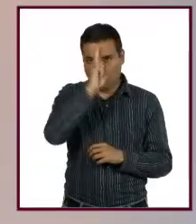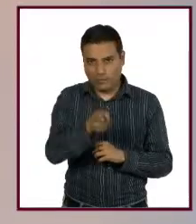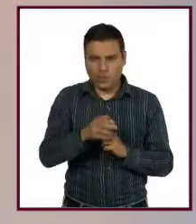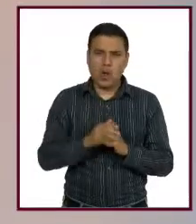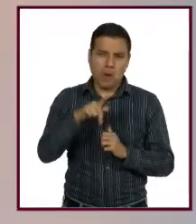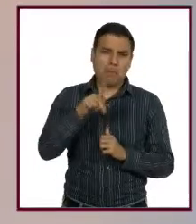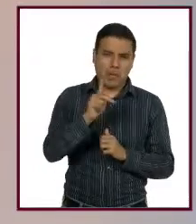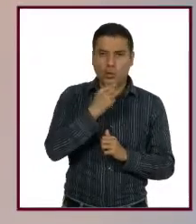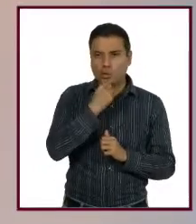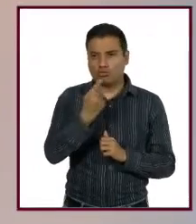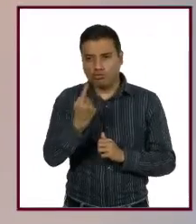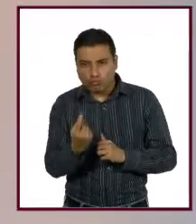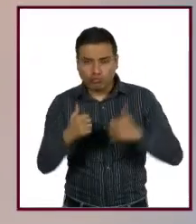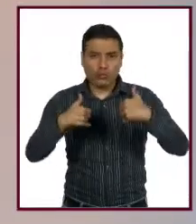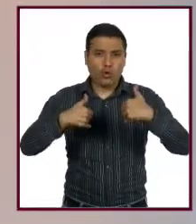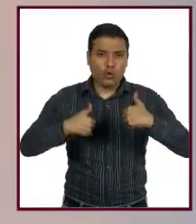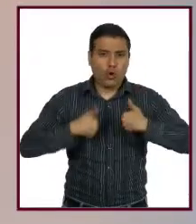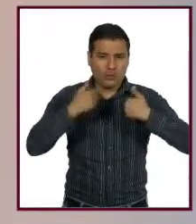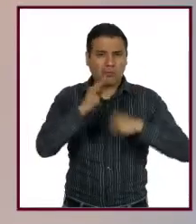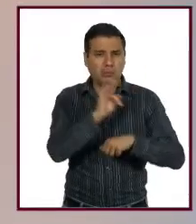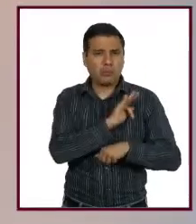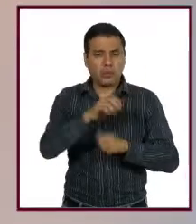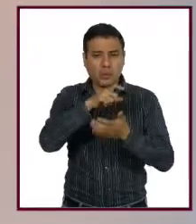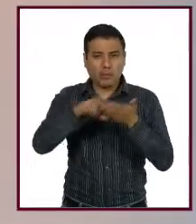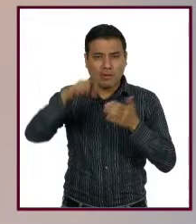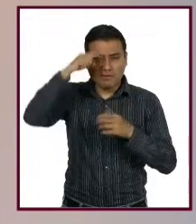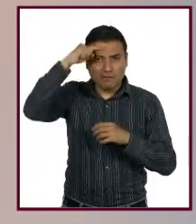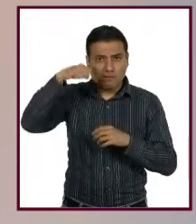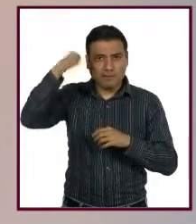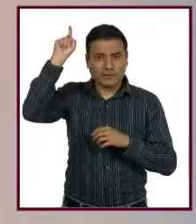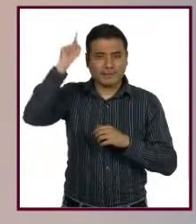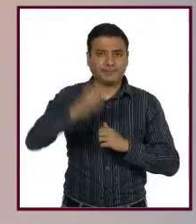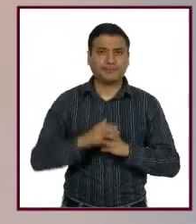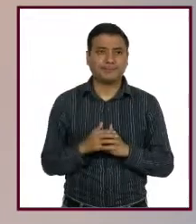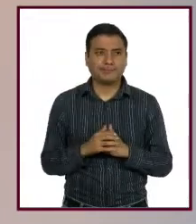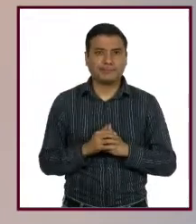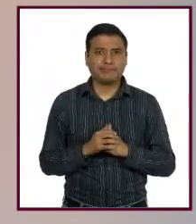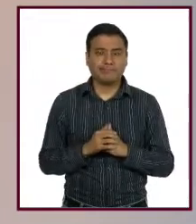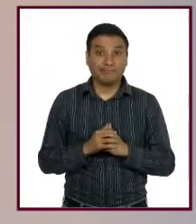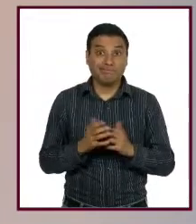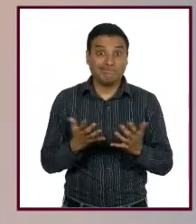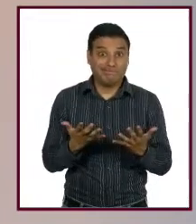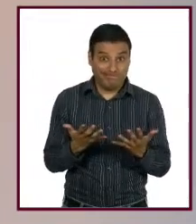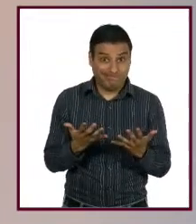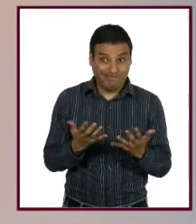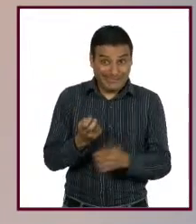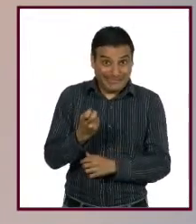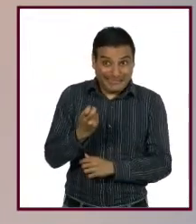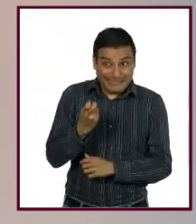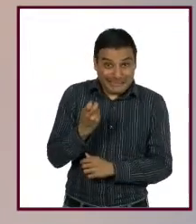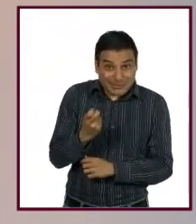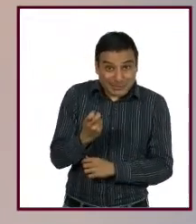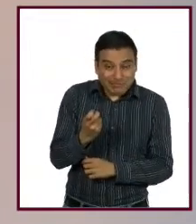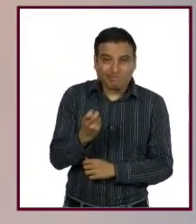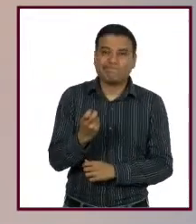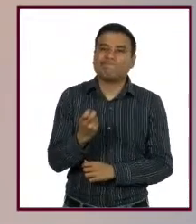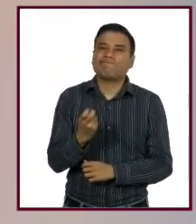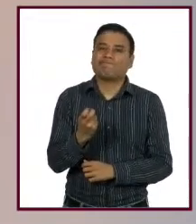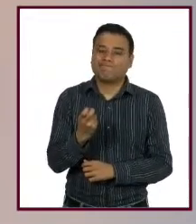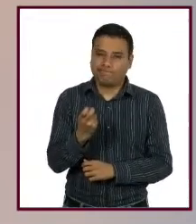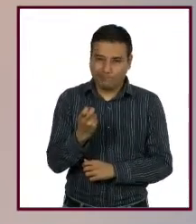jóvenes, niños y adolescentes. Esto facilita que, todas estas características facilitan que sean una